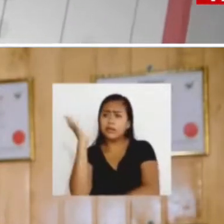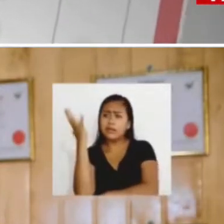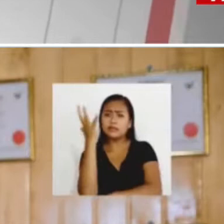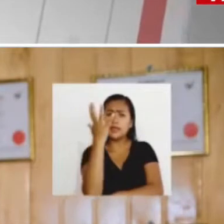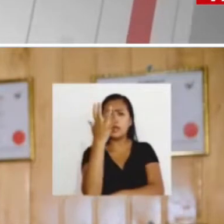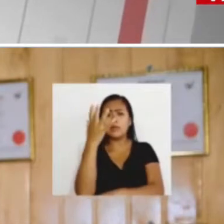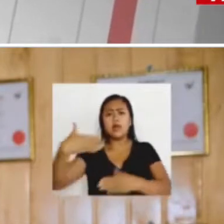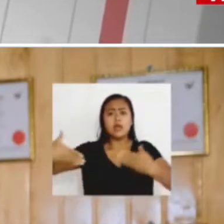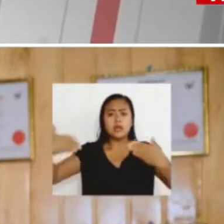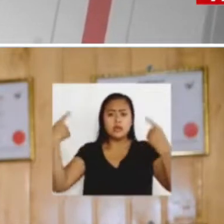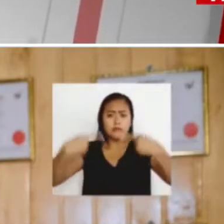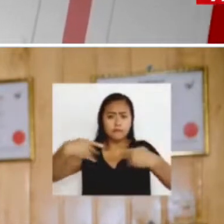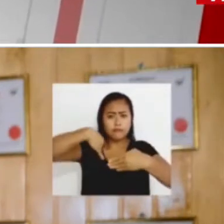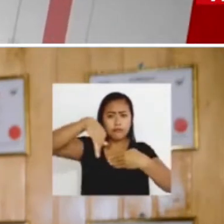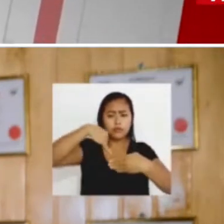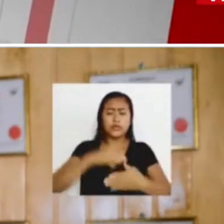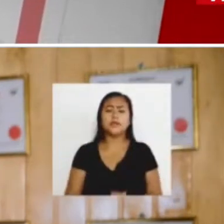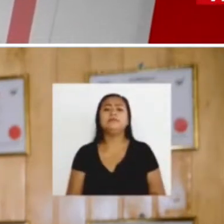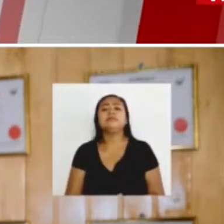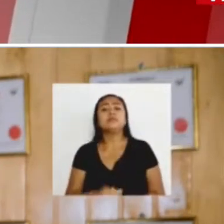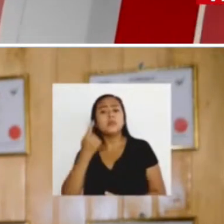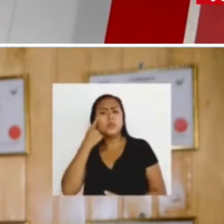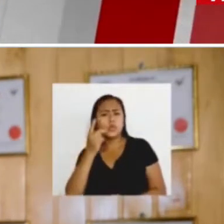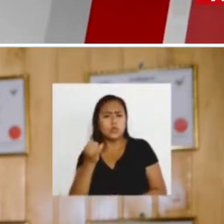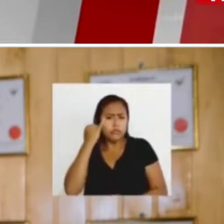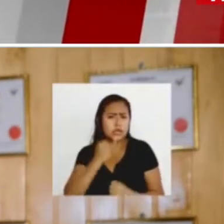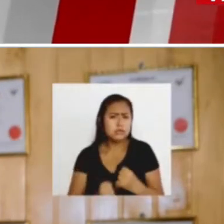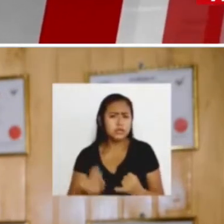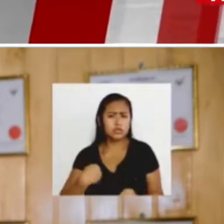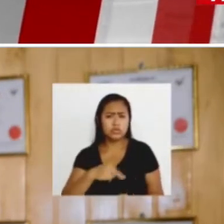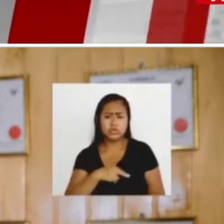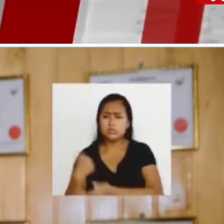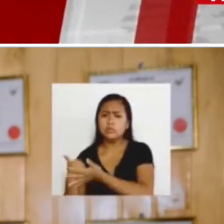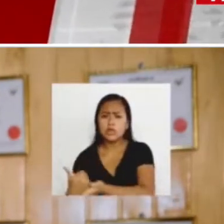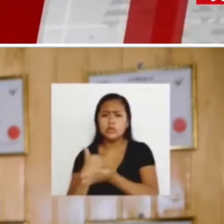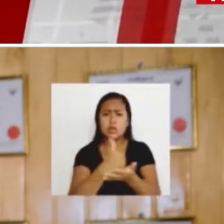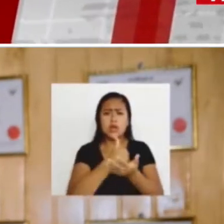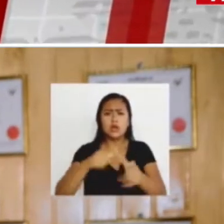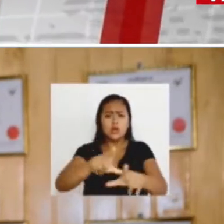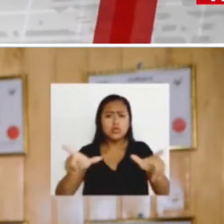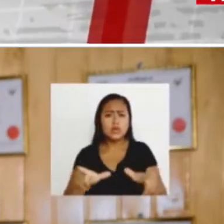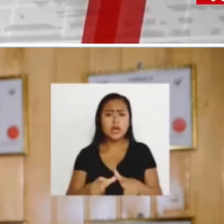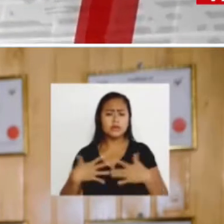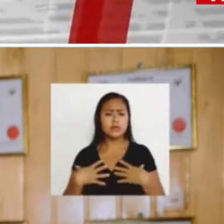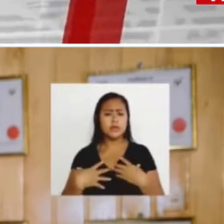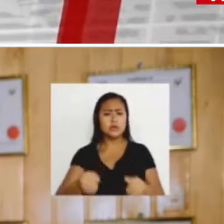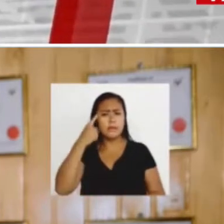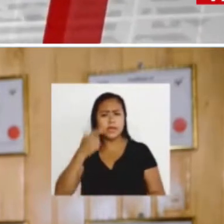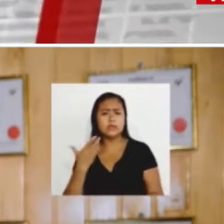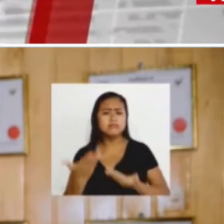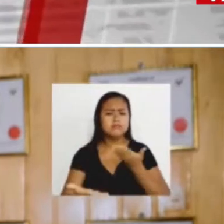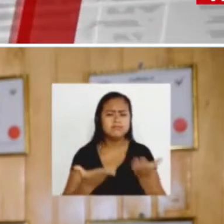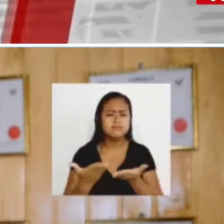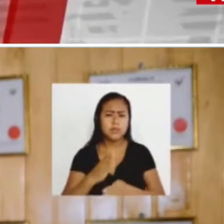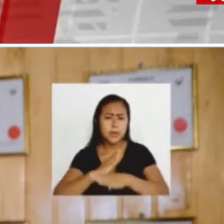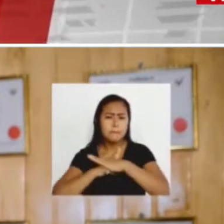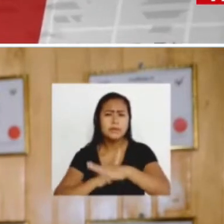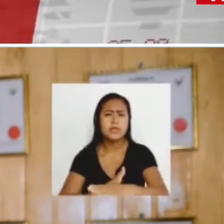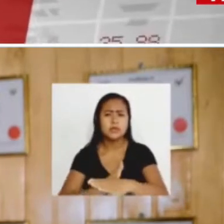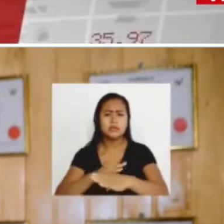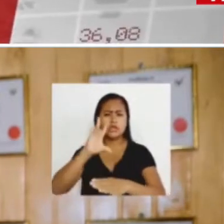hace algunos años tenía yo más o menos un estimado de 150,000 personas que viven en